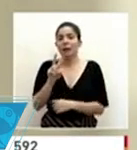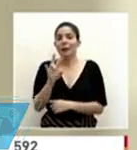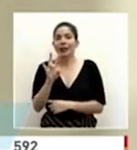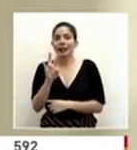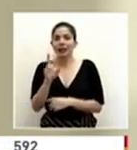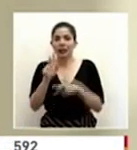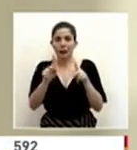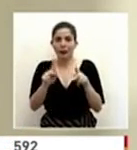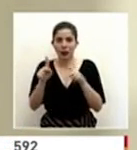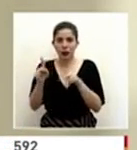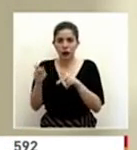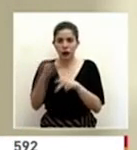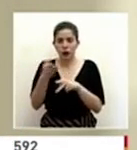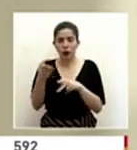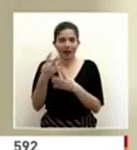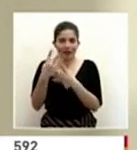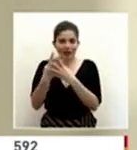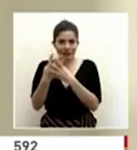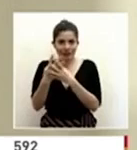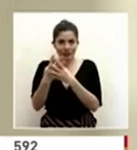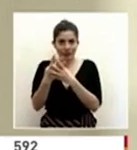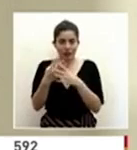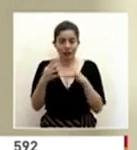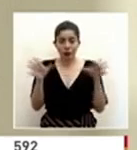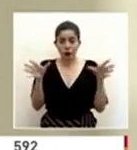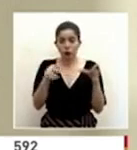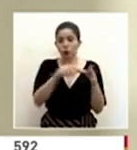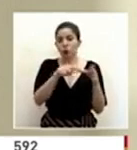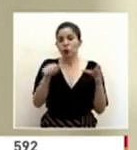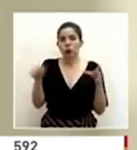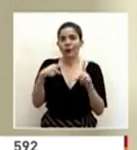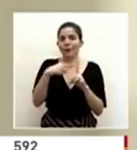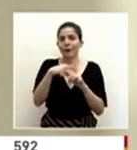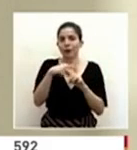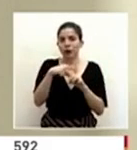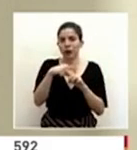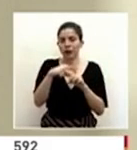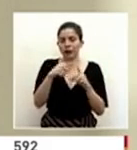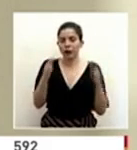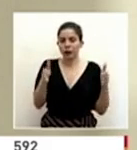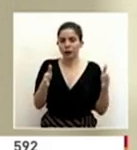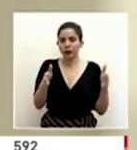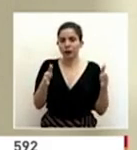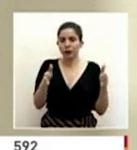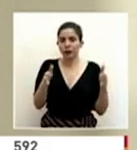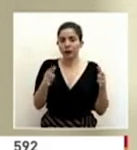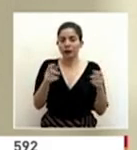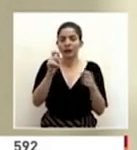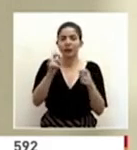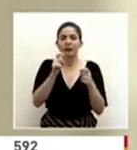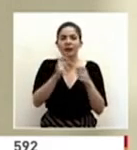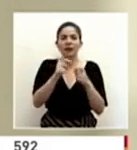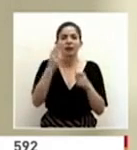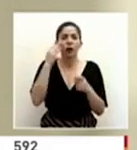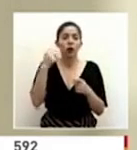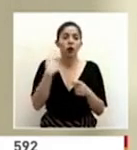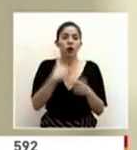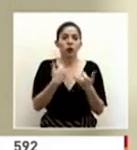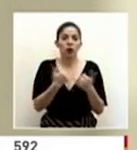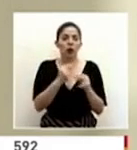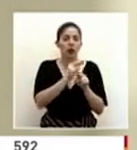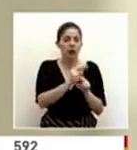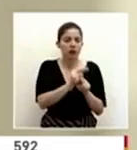27 personas que están privadas de libertad en ese centro que han resultado positivas. Y justamente pues estamos